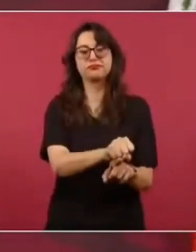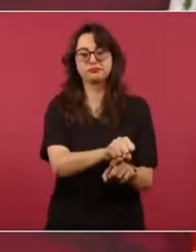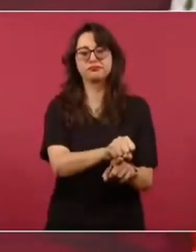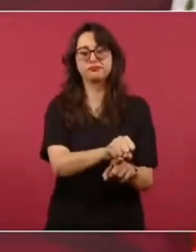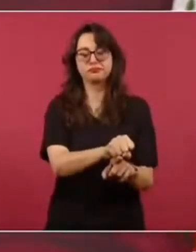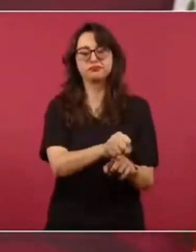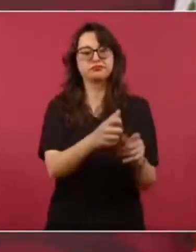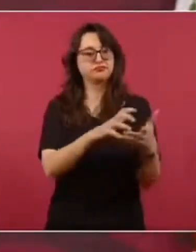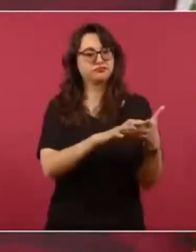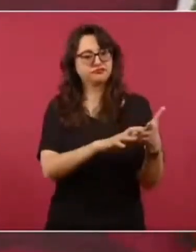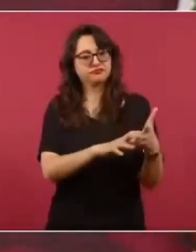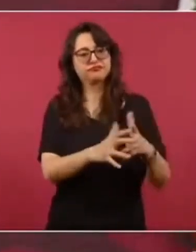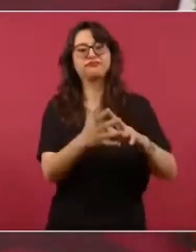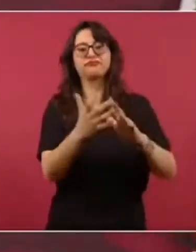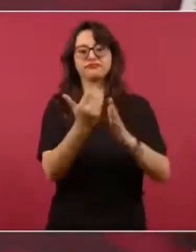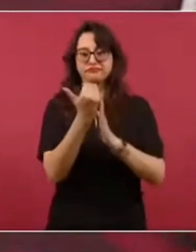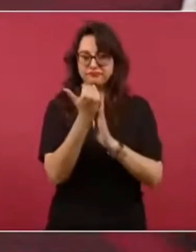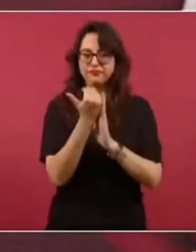como se está